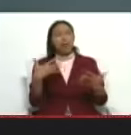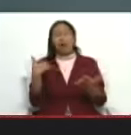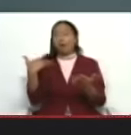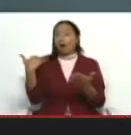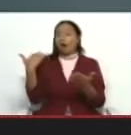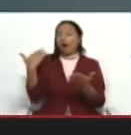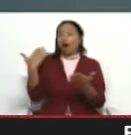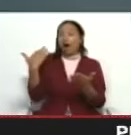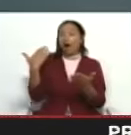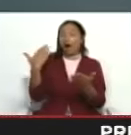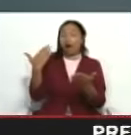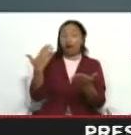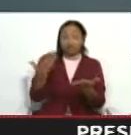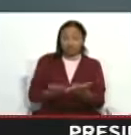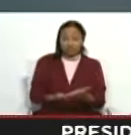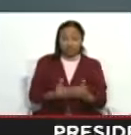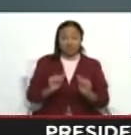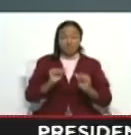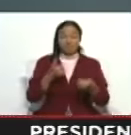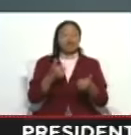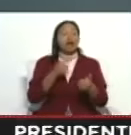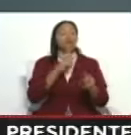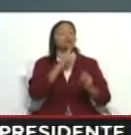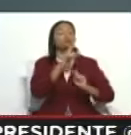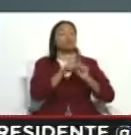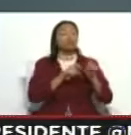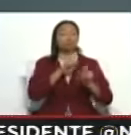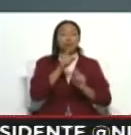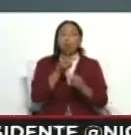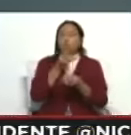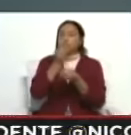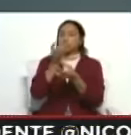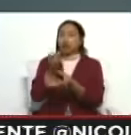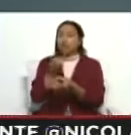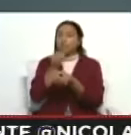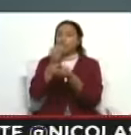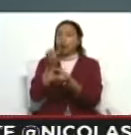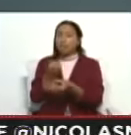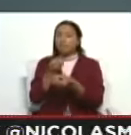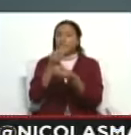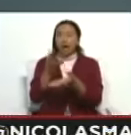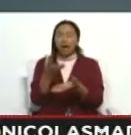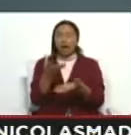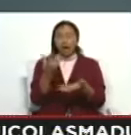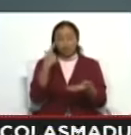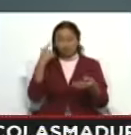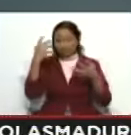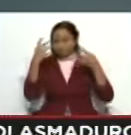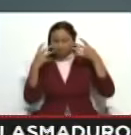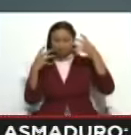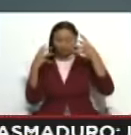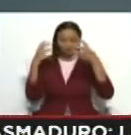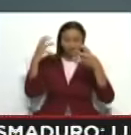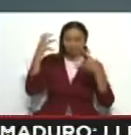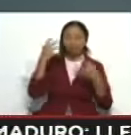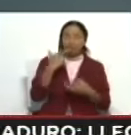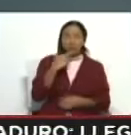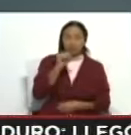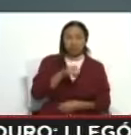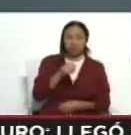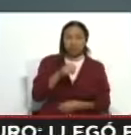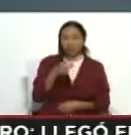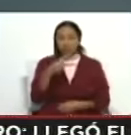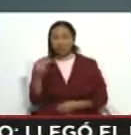cuando empezaron a hablar, eran loqueras, o sea, quedaron balbuceando. No, que sí, que no, que